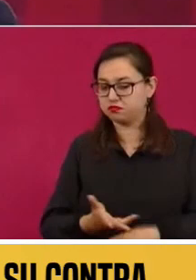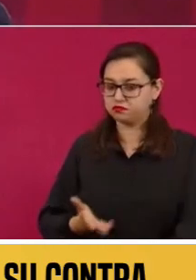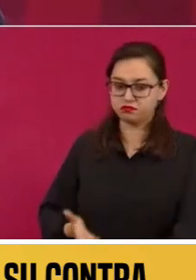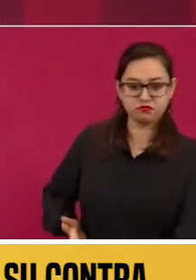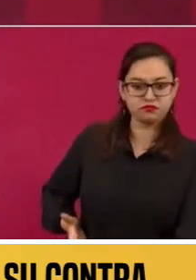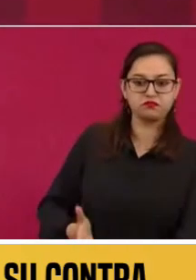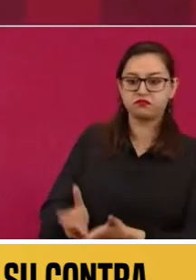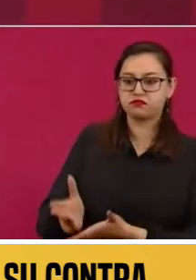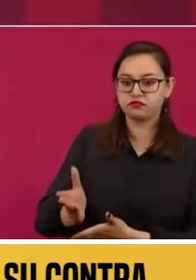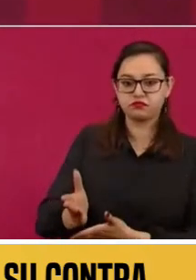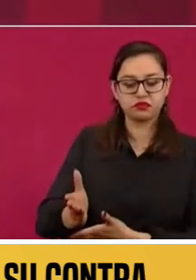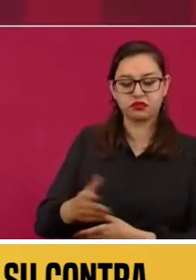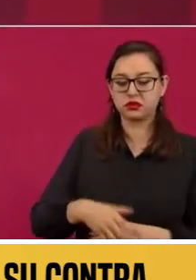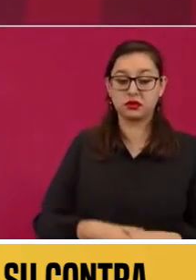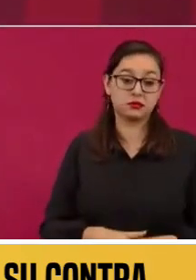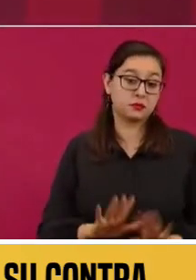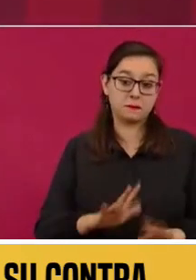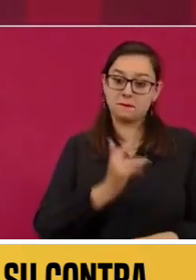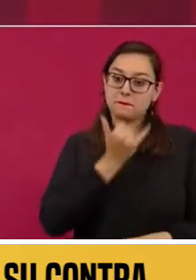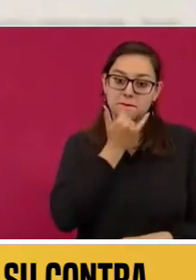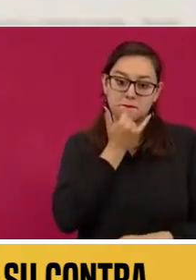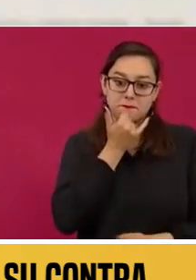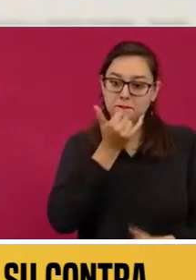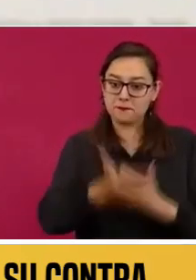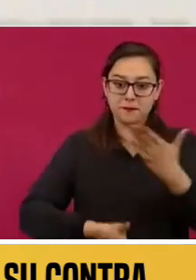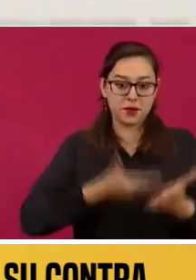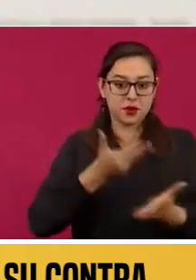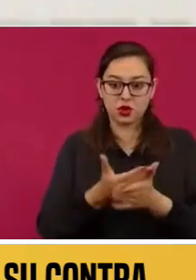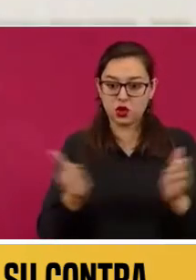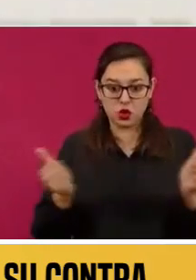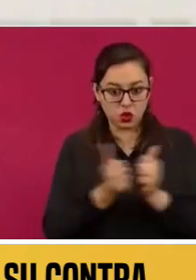Esa política de Estados Unidos, con todo respeto,